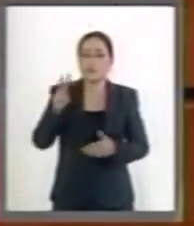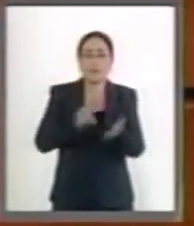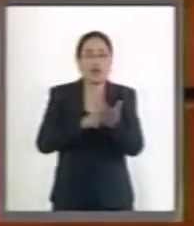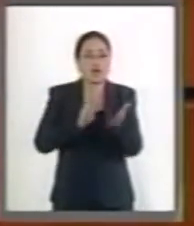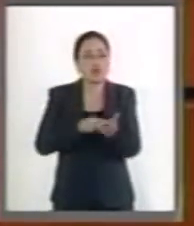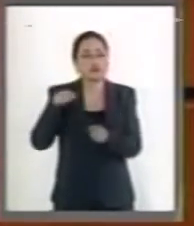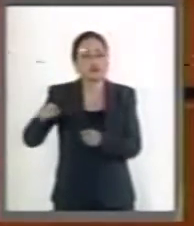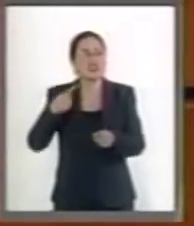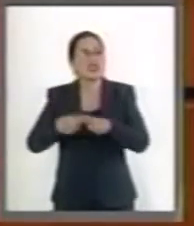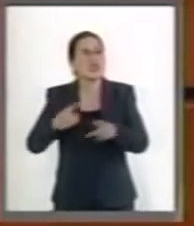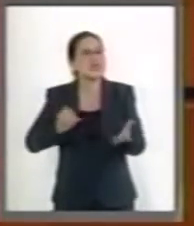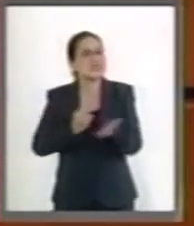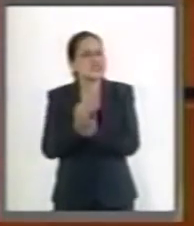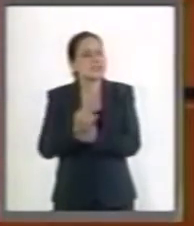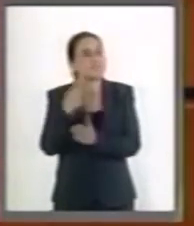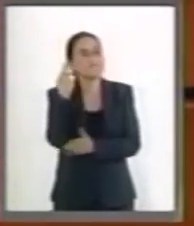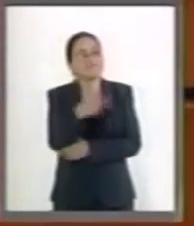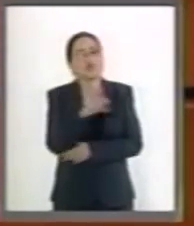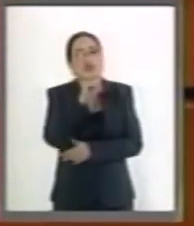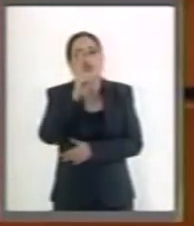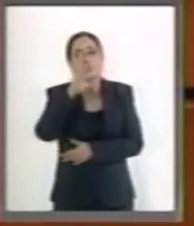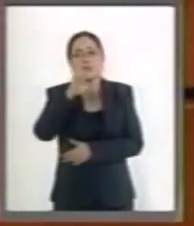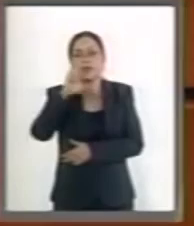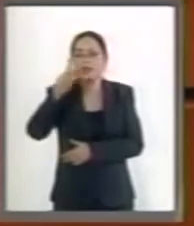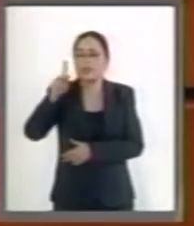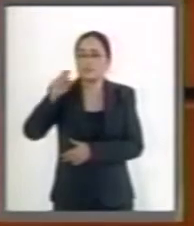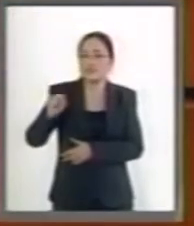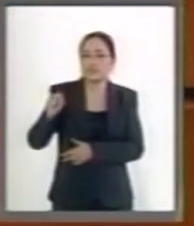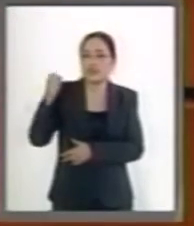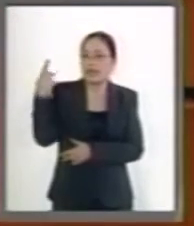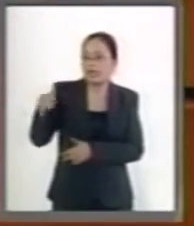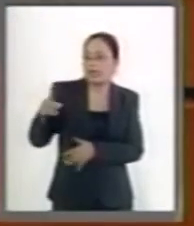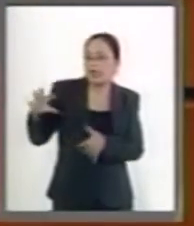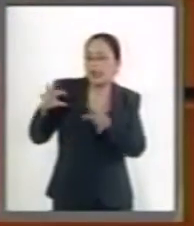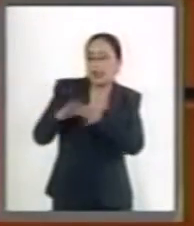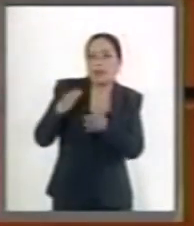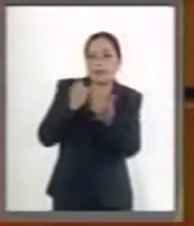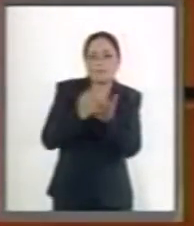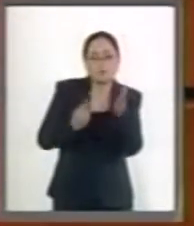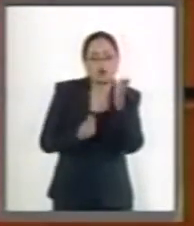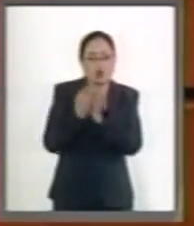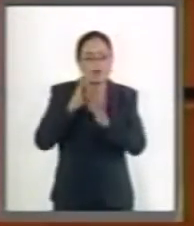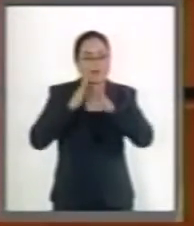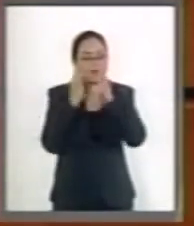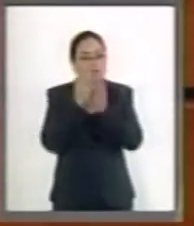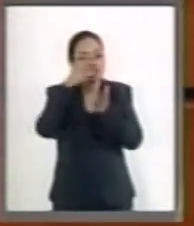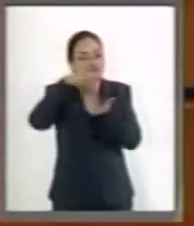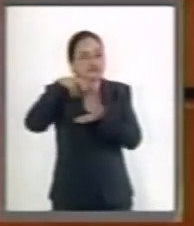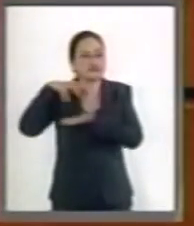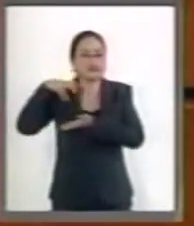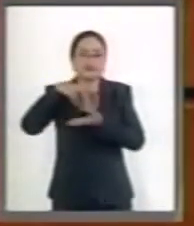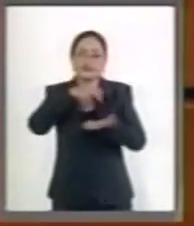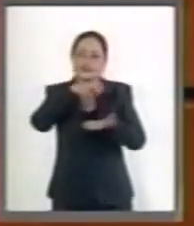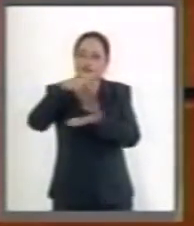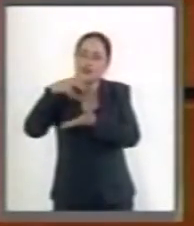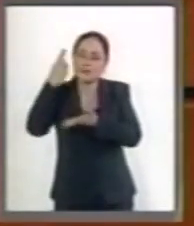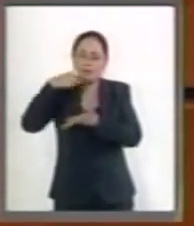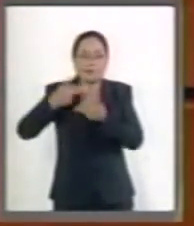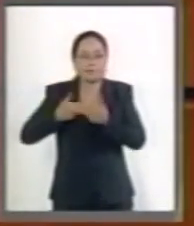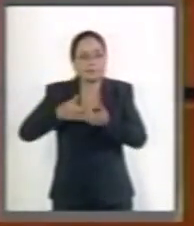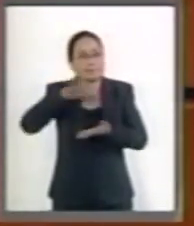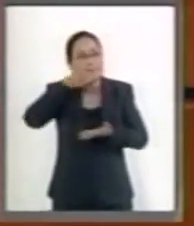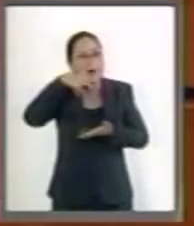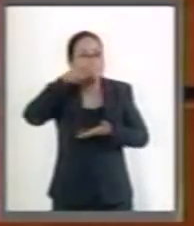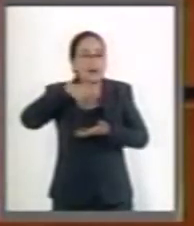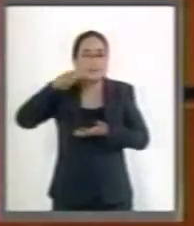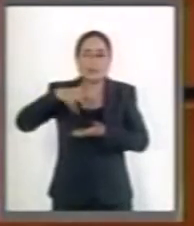final es el impuesto que cobra el gobierno. Esta nueva forma que tiene de hacerse de recursos, que